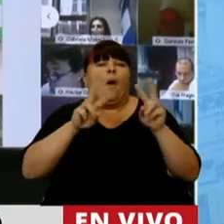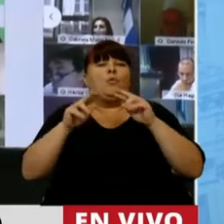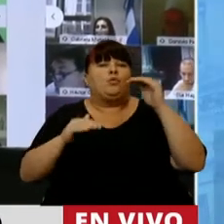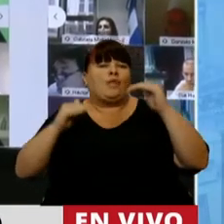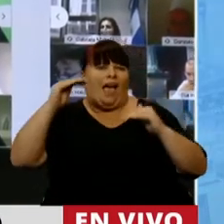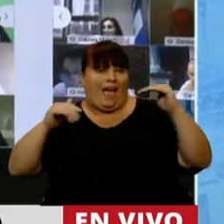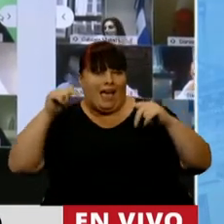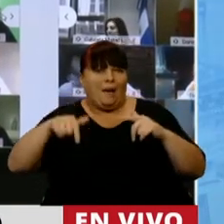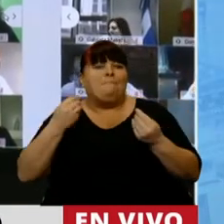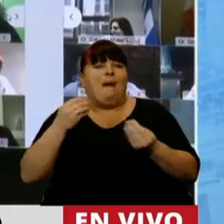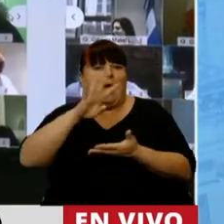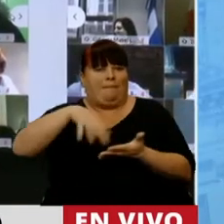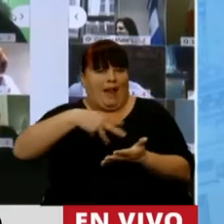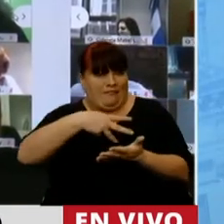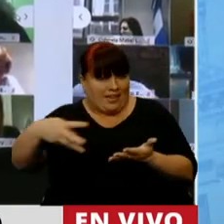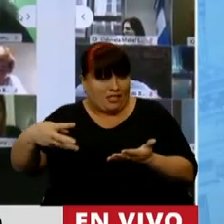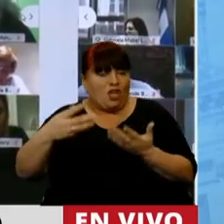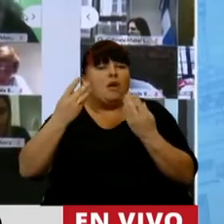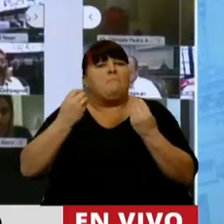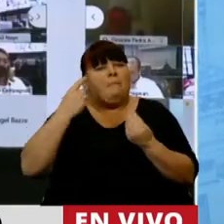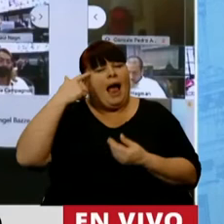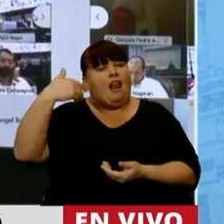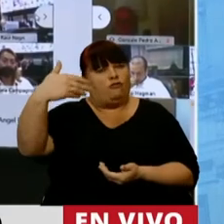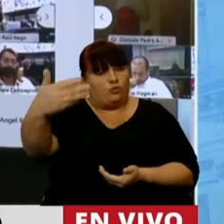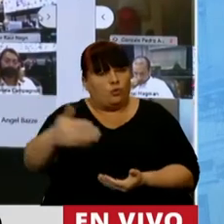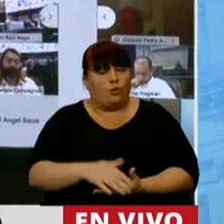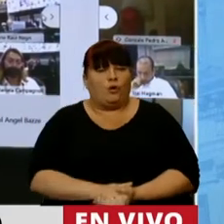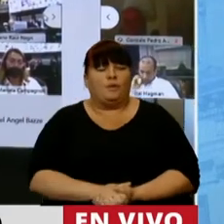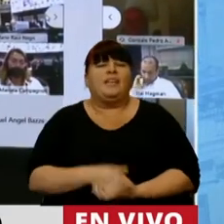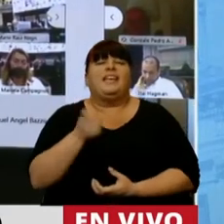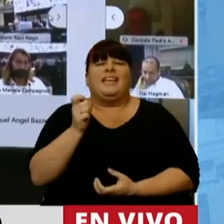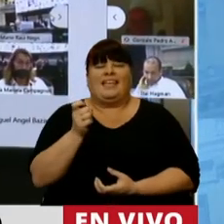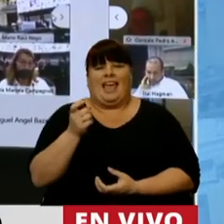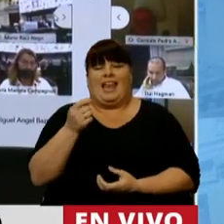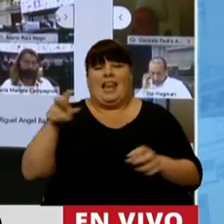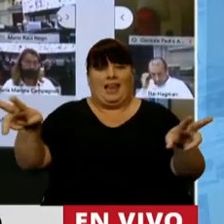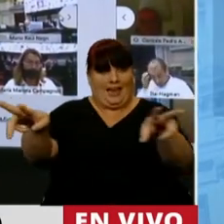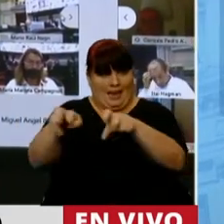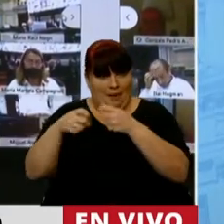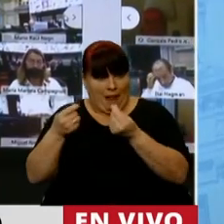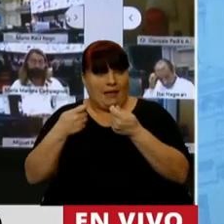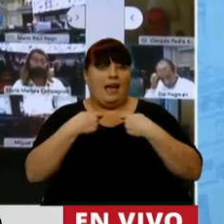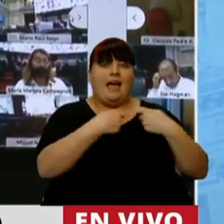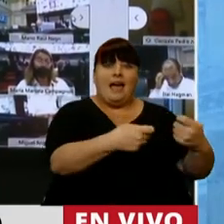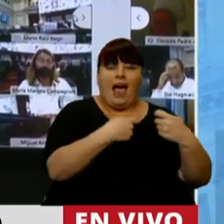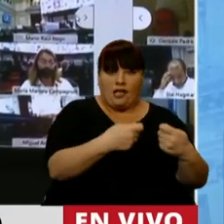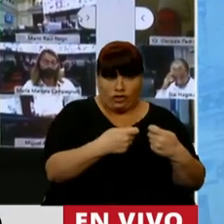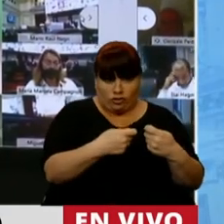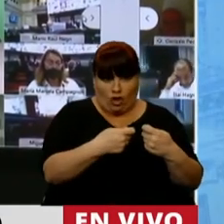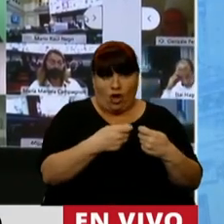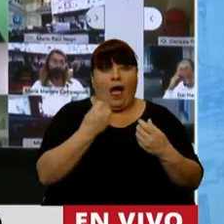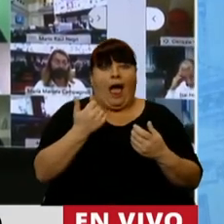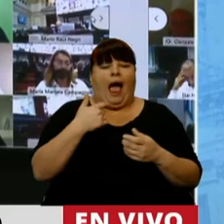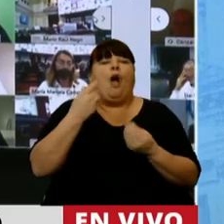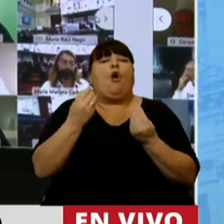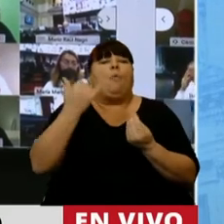equilibrado en esta planificación y proyección entre los ingresos y egresos con que se